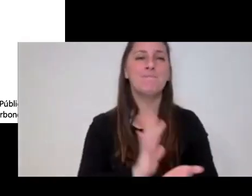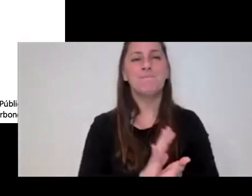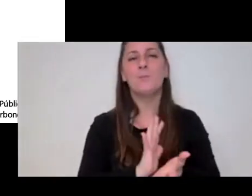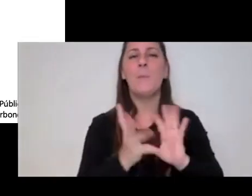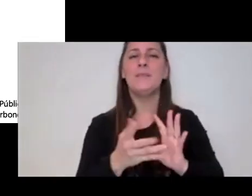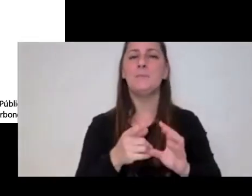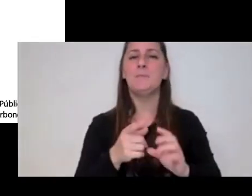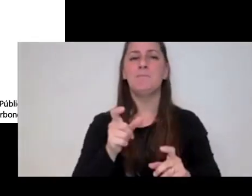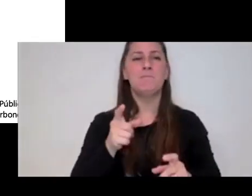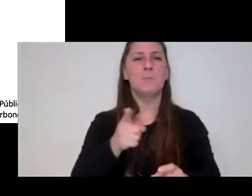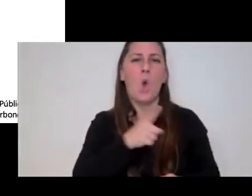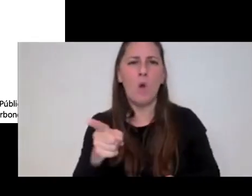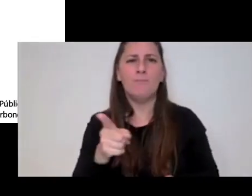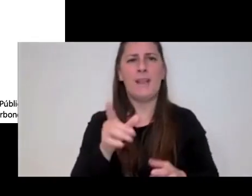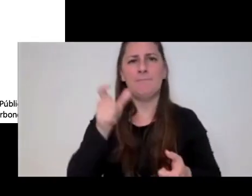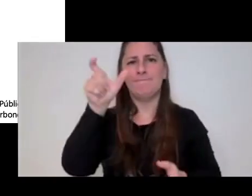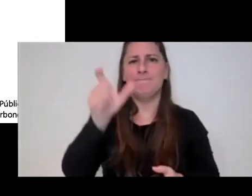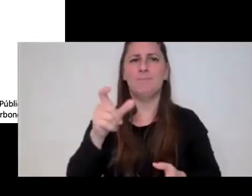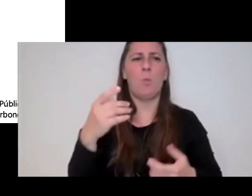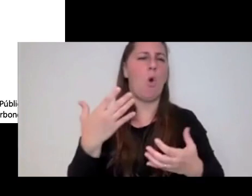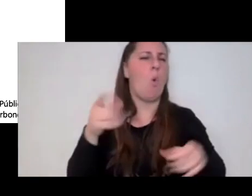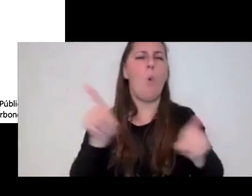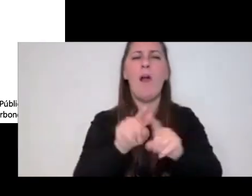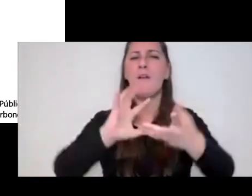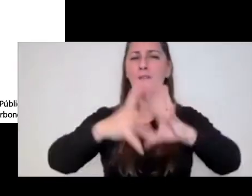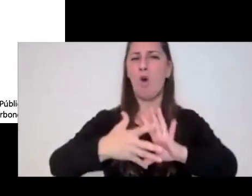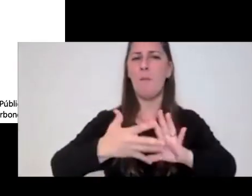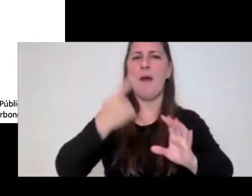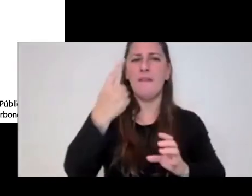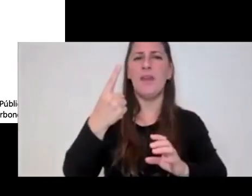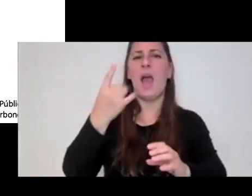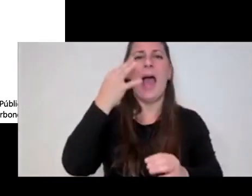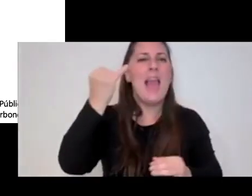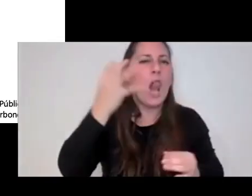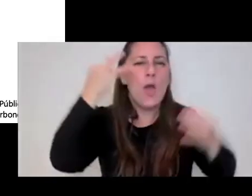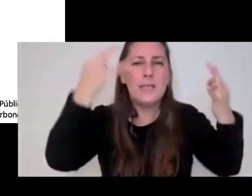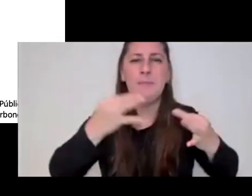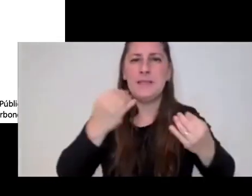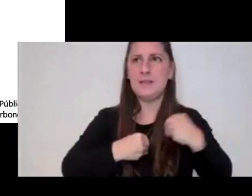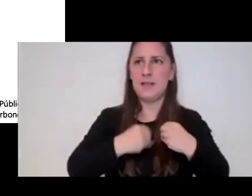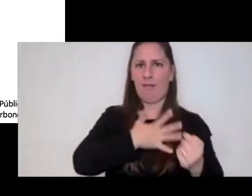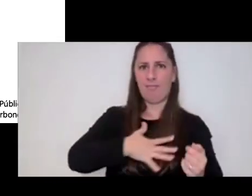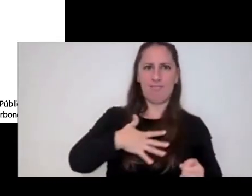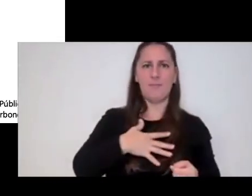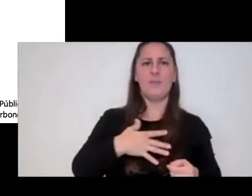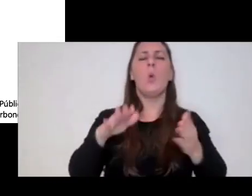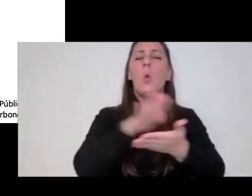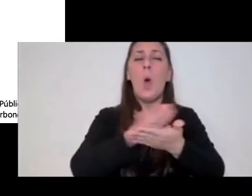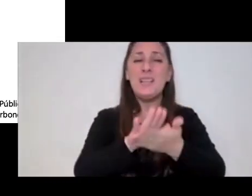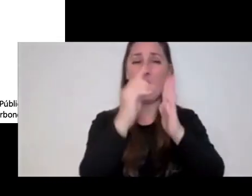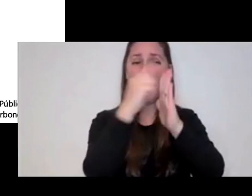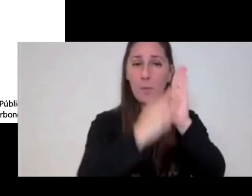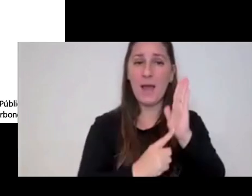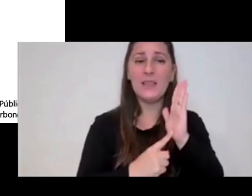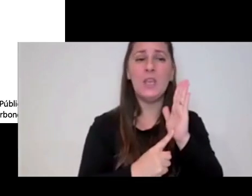desde la doctrina cuando uno ve algún paper específico. La base normativa con la cual vamos a estar trabajando son las normas indicadas